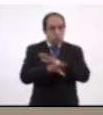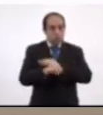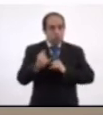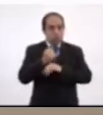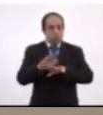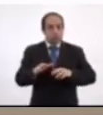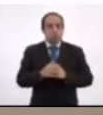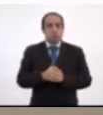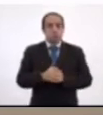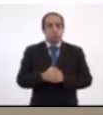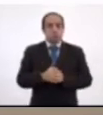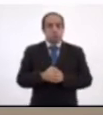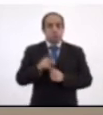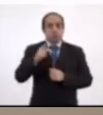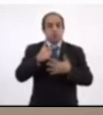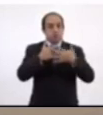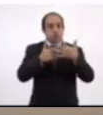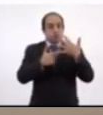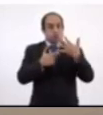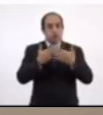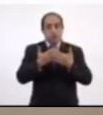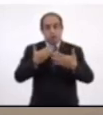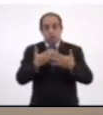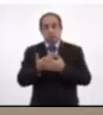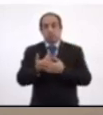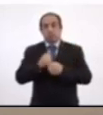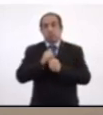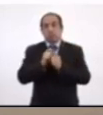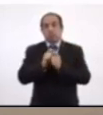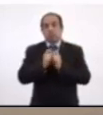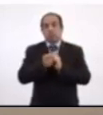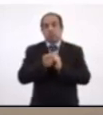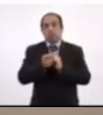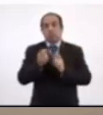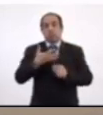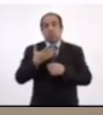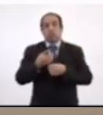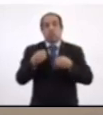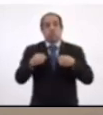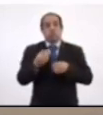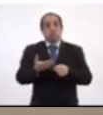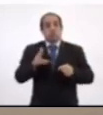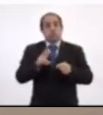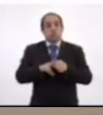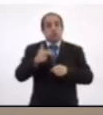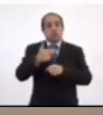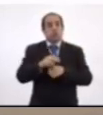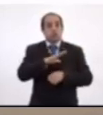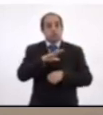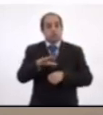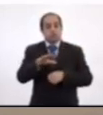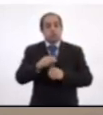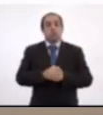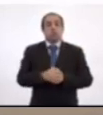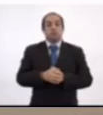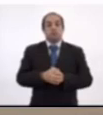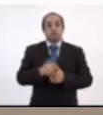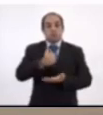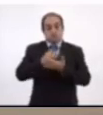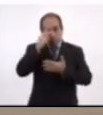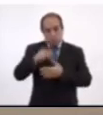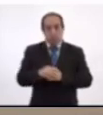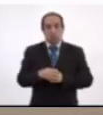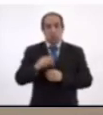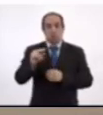pero con los indicadores antes de la reconversión estamos en una ocupación hospitalaria global en la Ciudad de México del 8,99% en